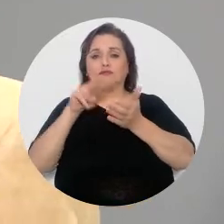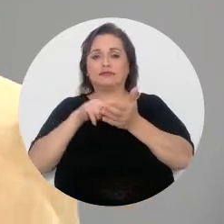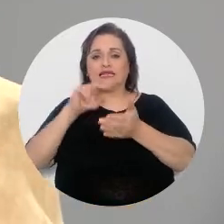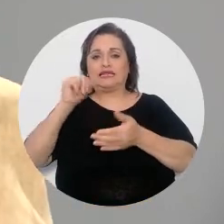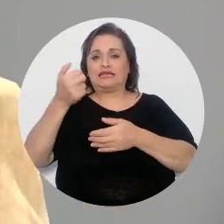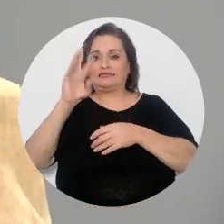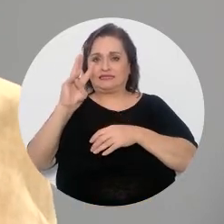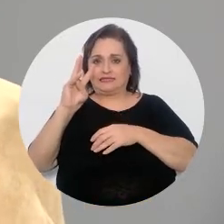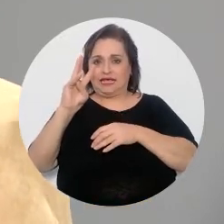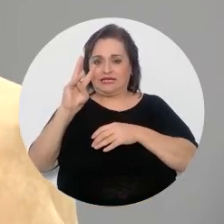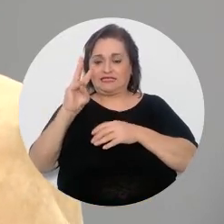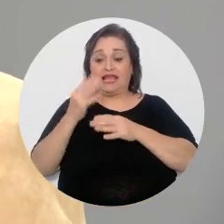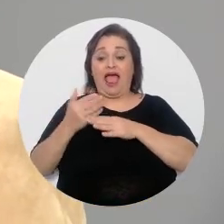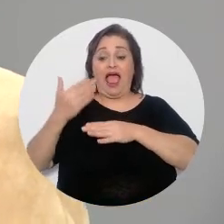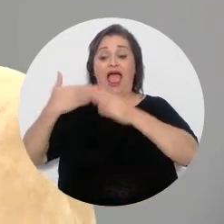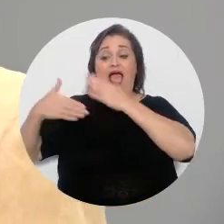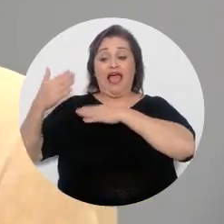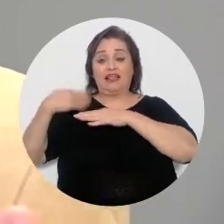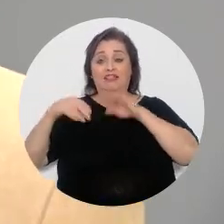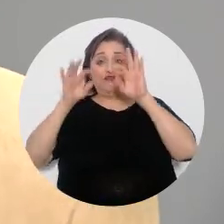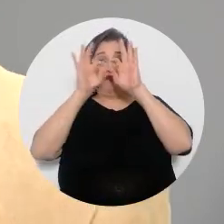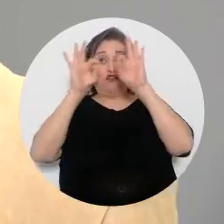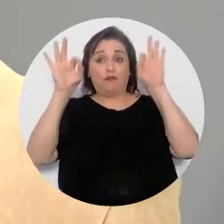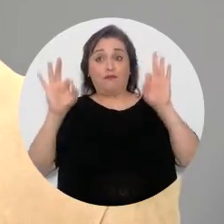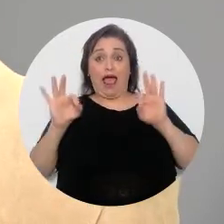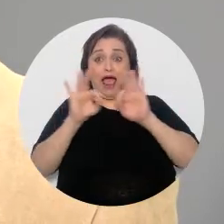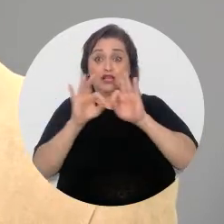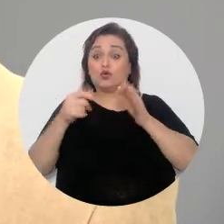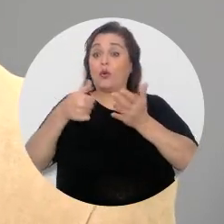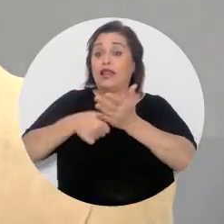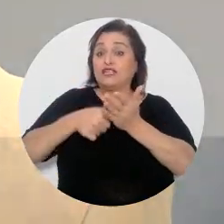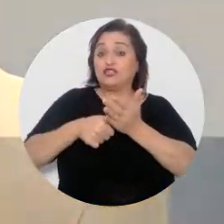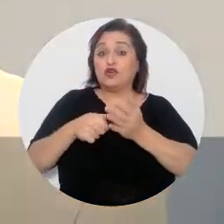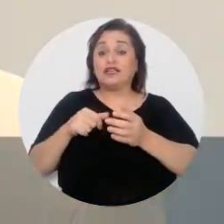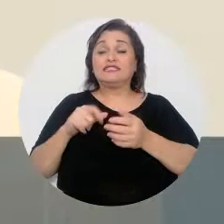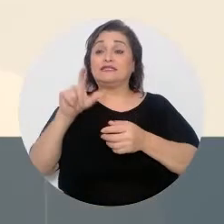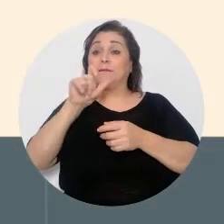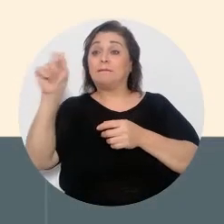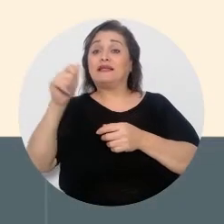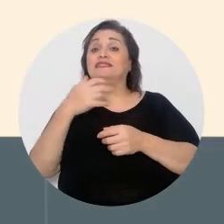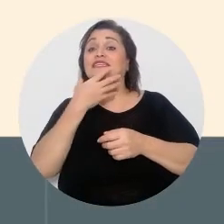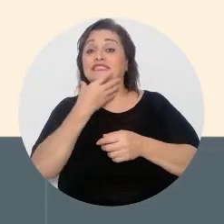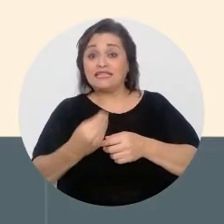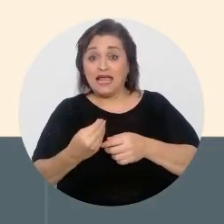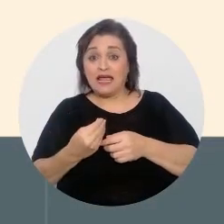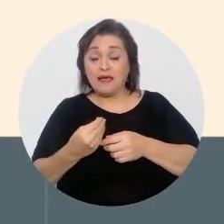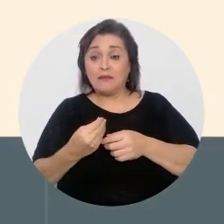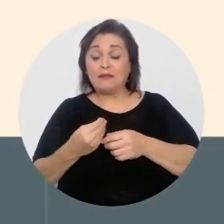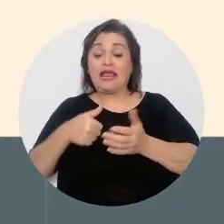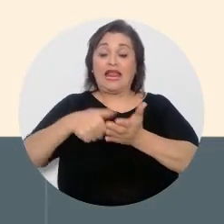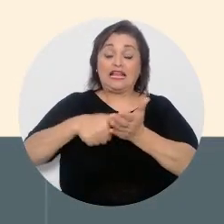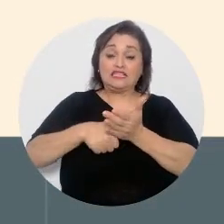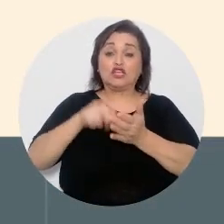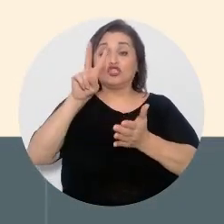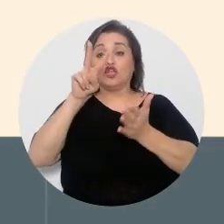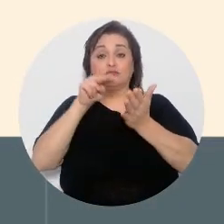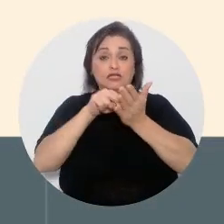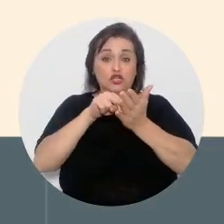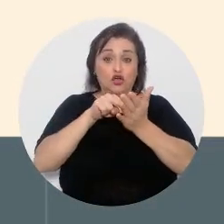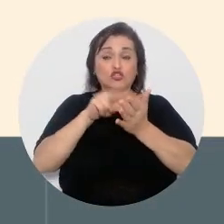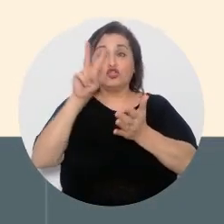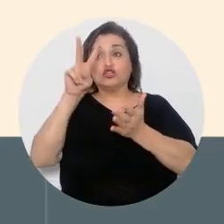el 2016, es decir, con el anterior formato de elecciones en el mes de diciembre, celebraron elecciones